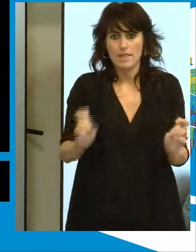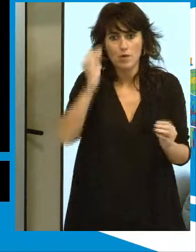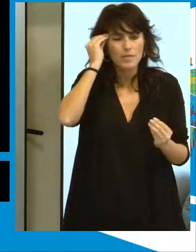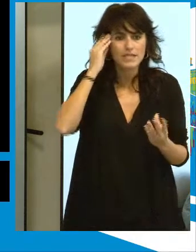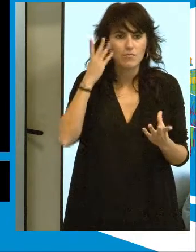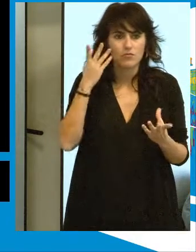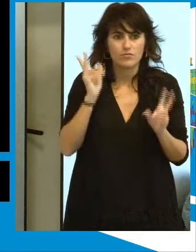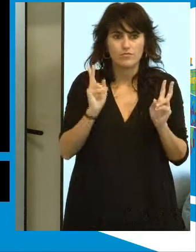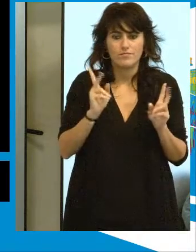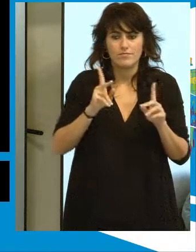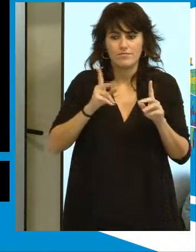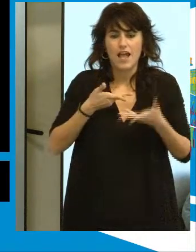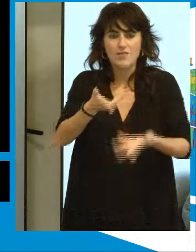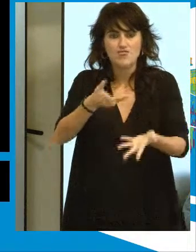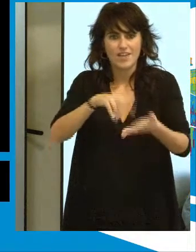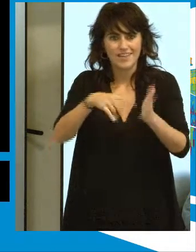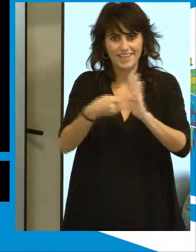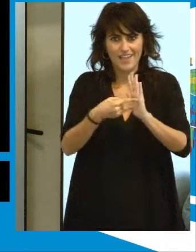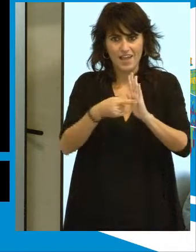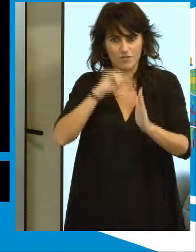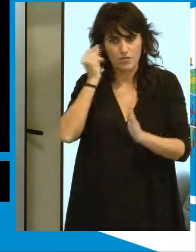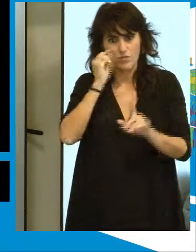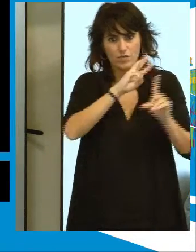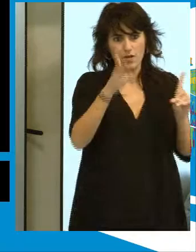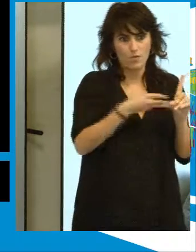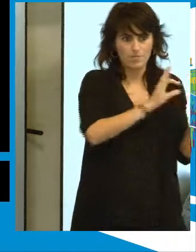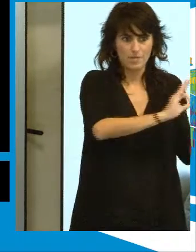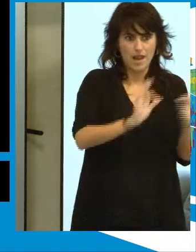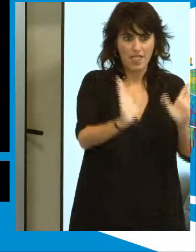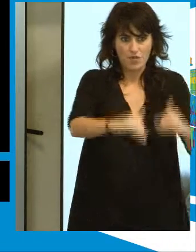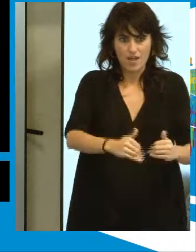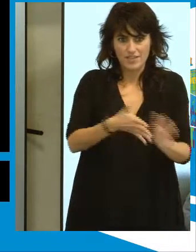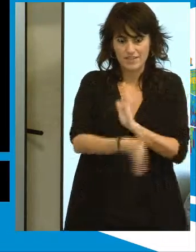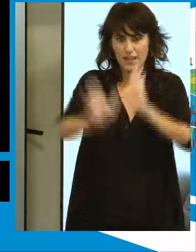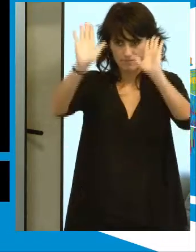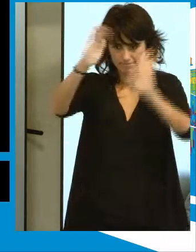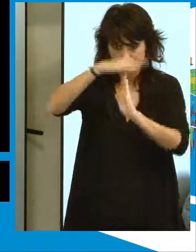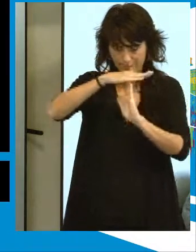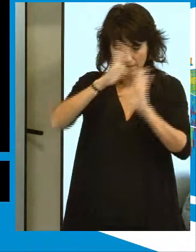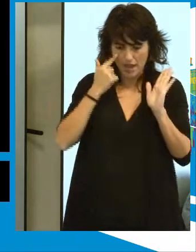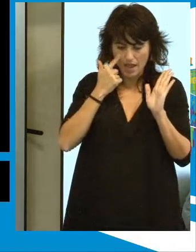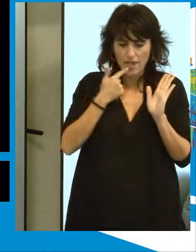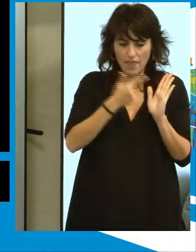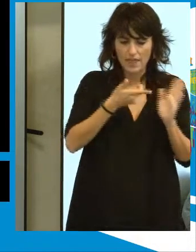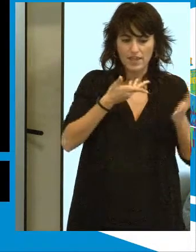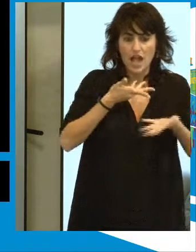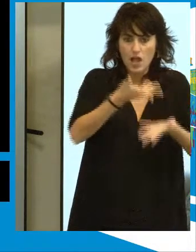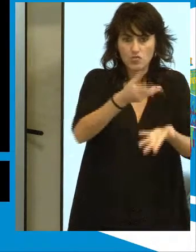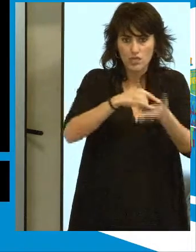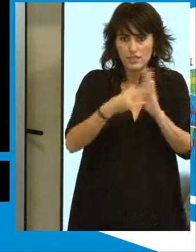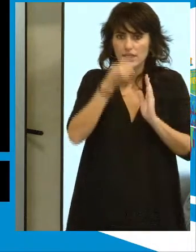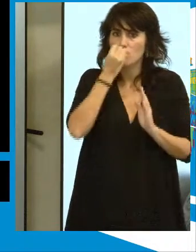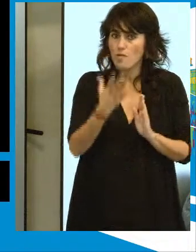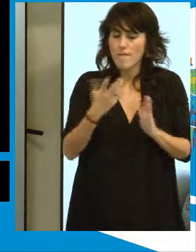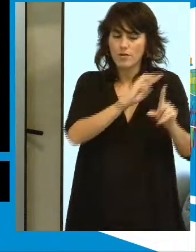en la ayuda técnica y luego nos dimos cuenta que la web no estaba preparada. Entonces tuvimos que pararnos y decir, oye, la ayuda técnica está muy bien, pero joder,